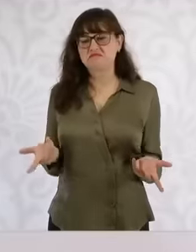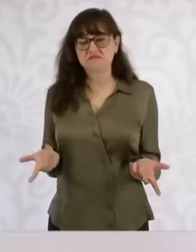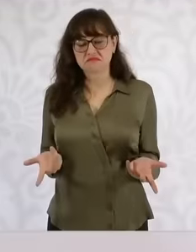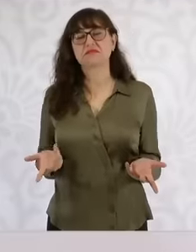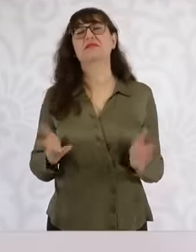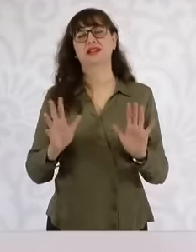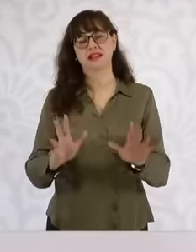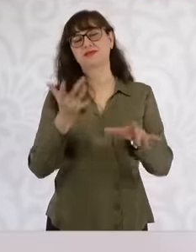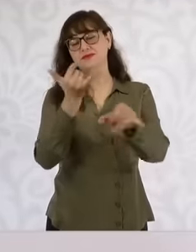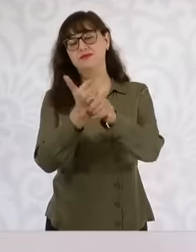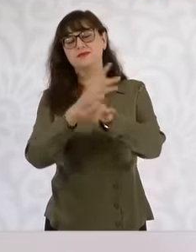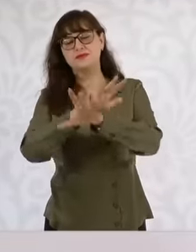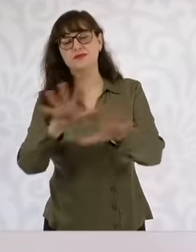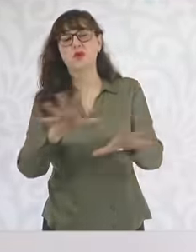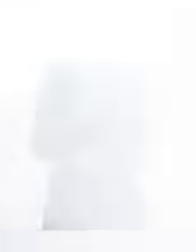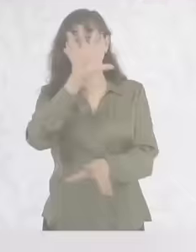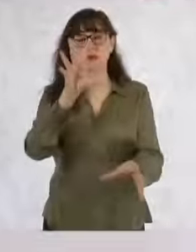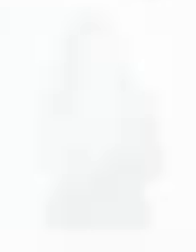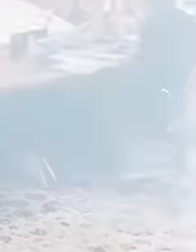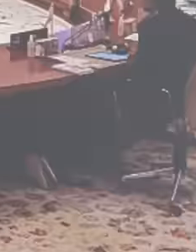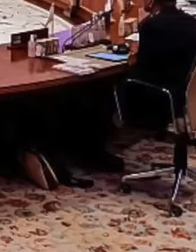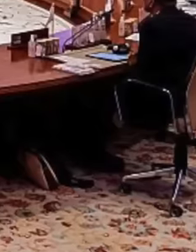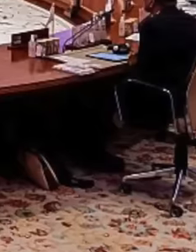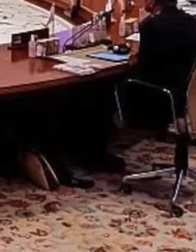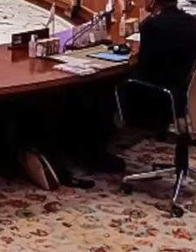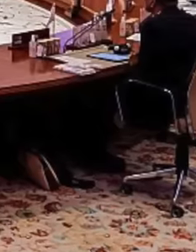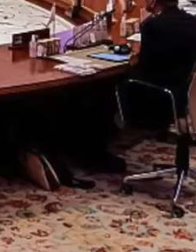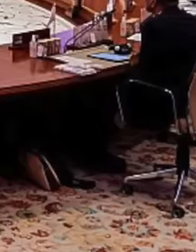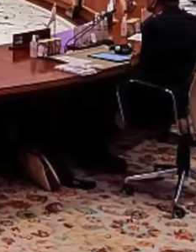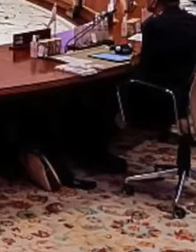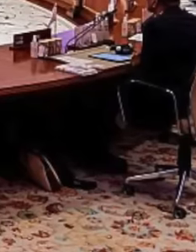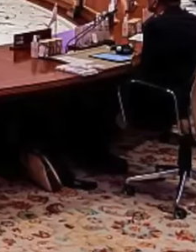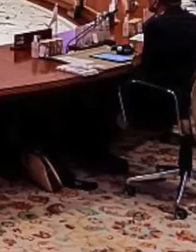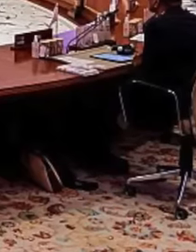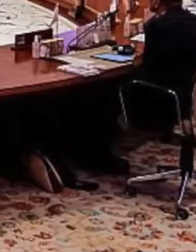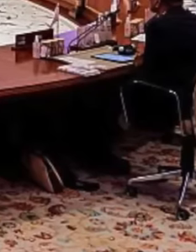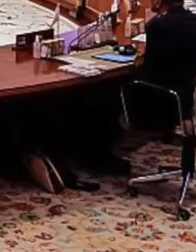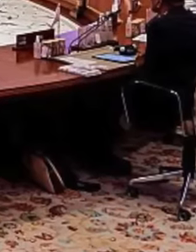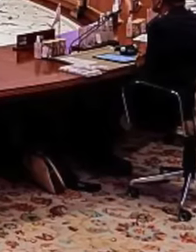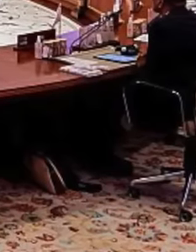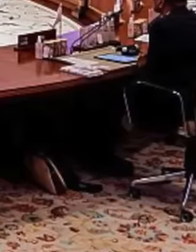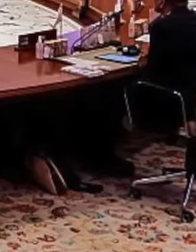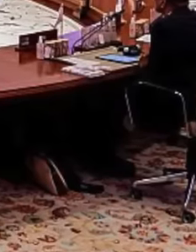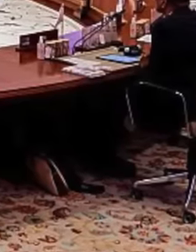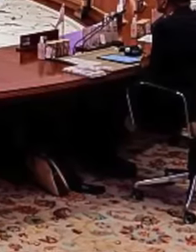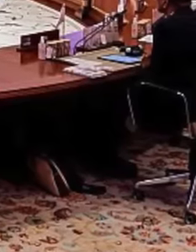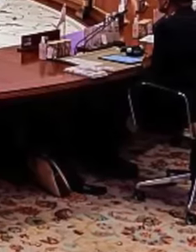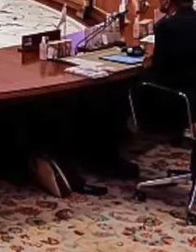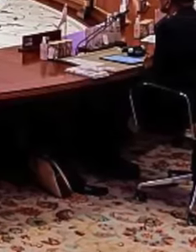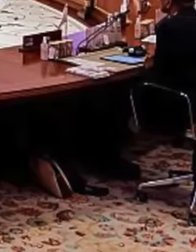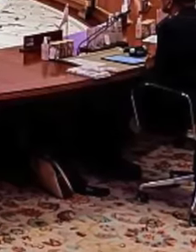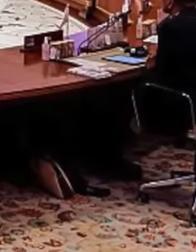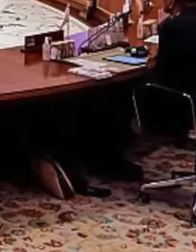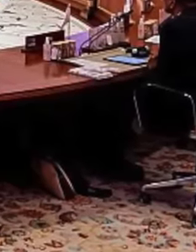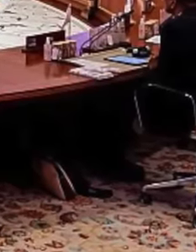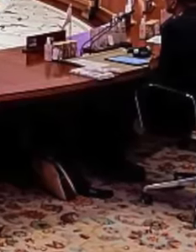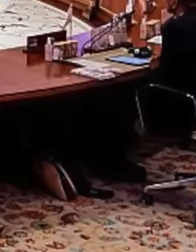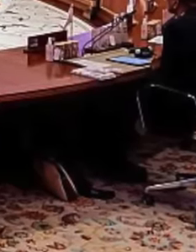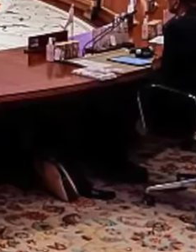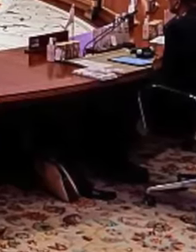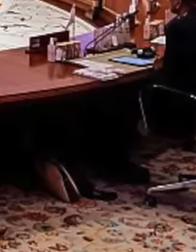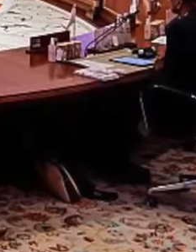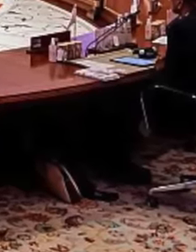este evento. El G20 está integrado por 19 países y